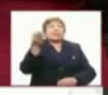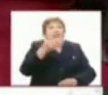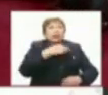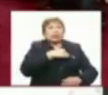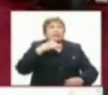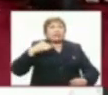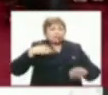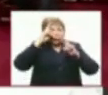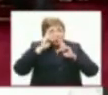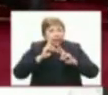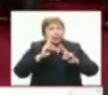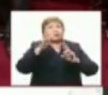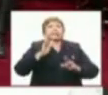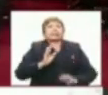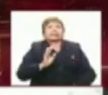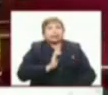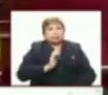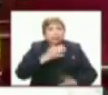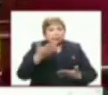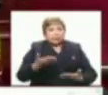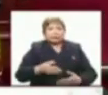señores miembros del honorable cuerpo diplomático,